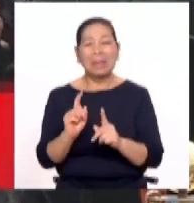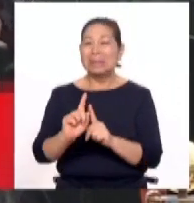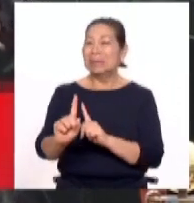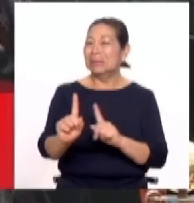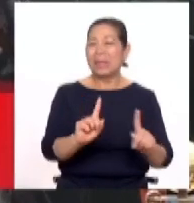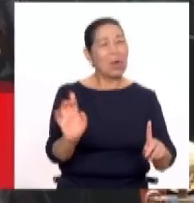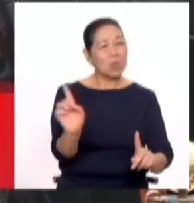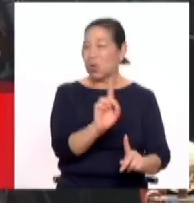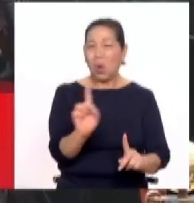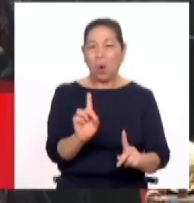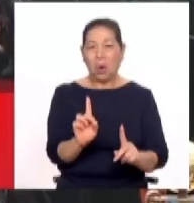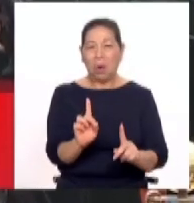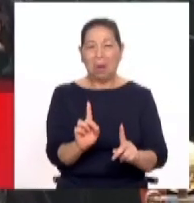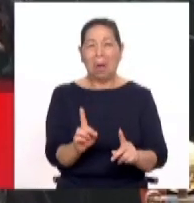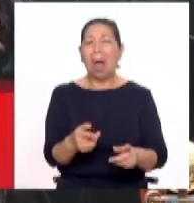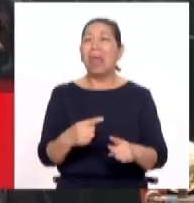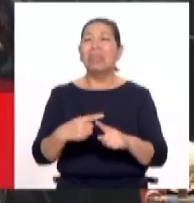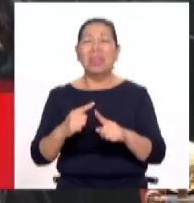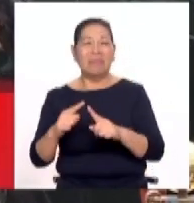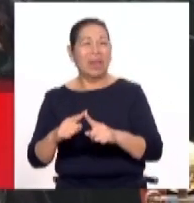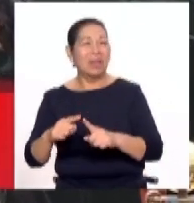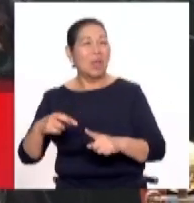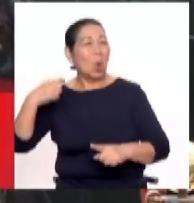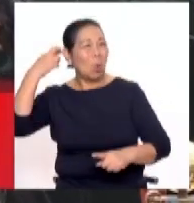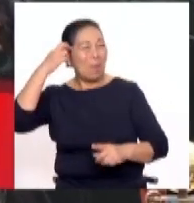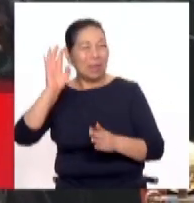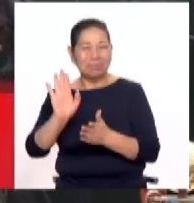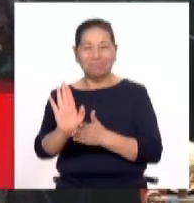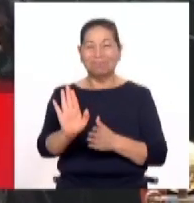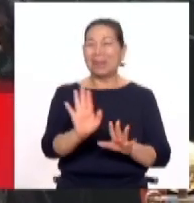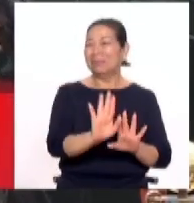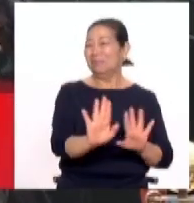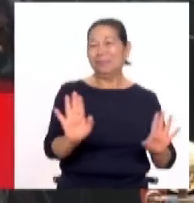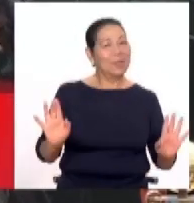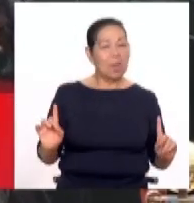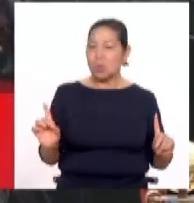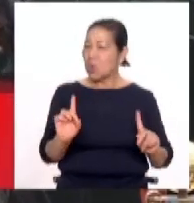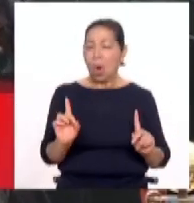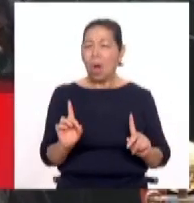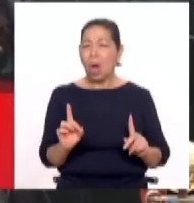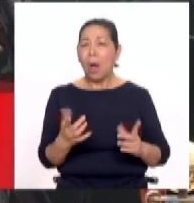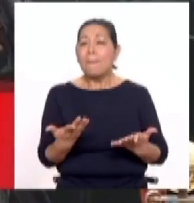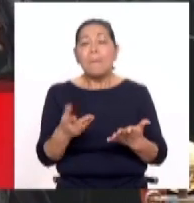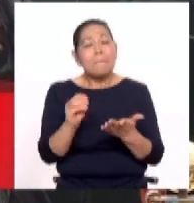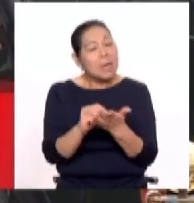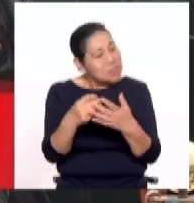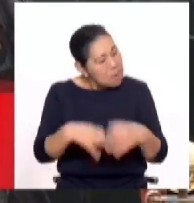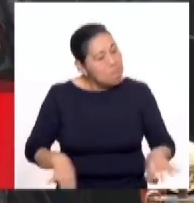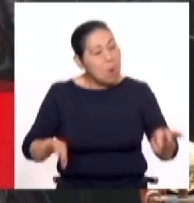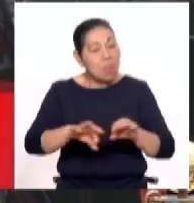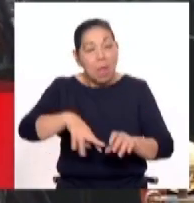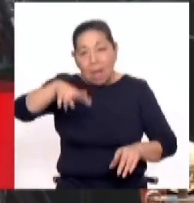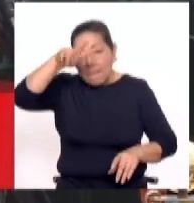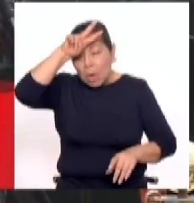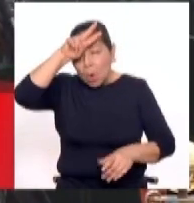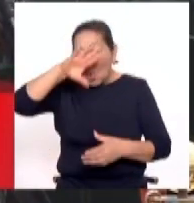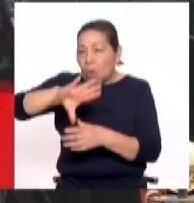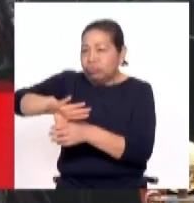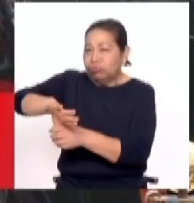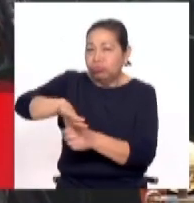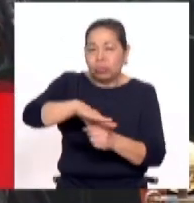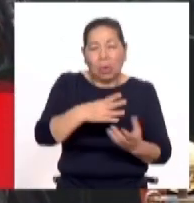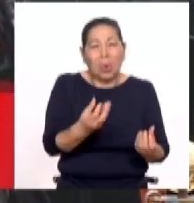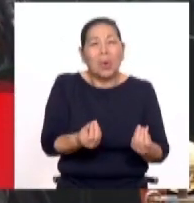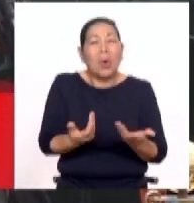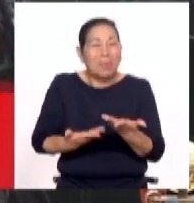distinción de camisetas políticas y defendiendo por encima los colores del Perú frente a un